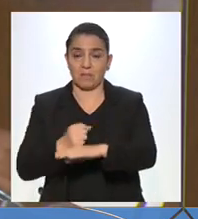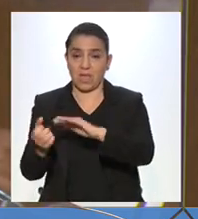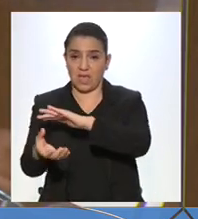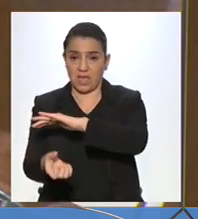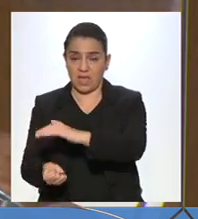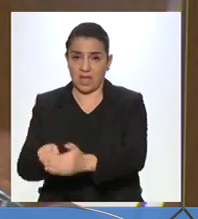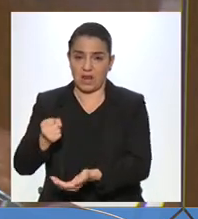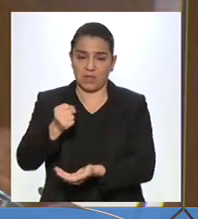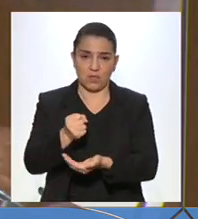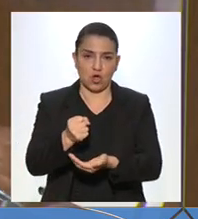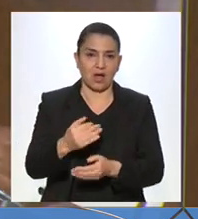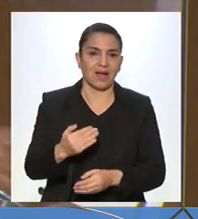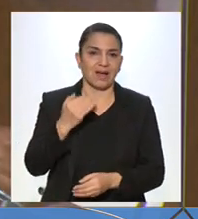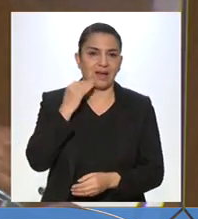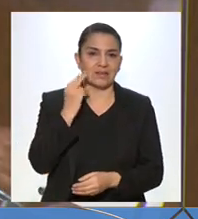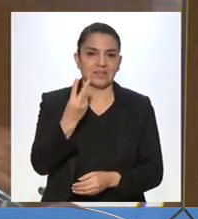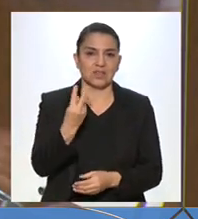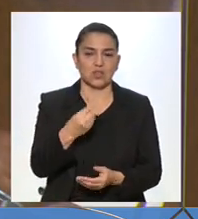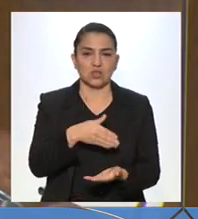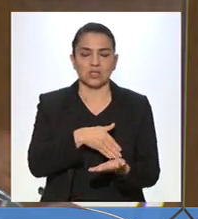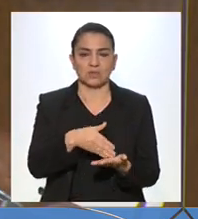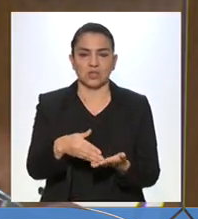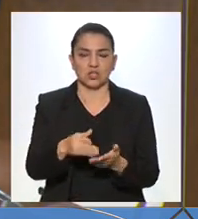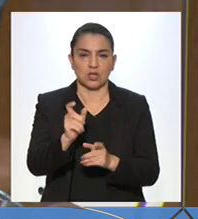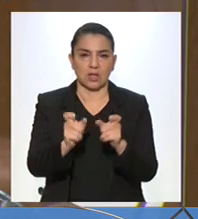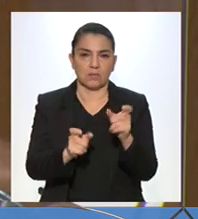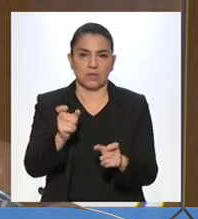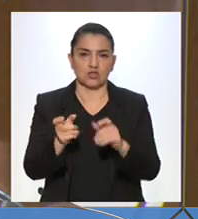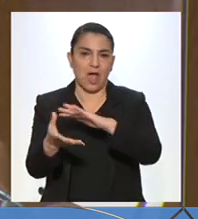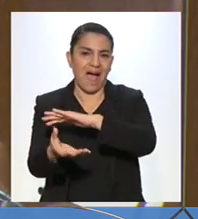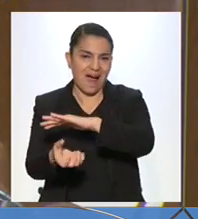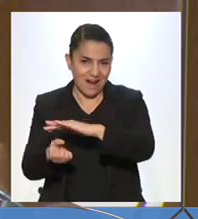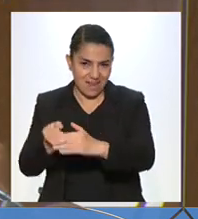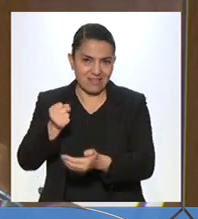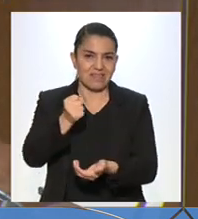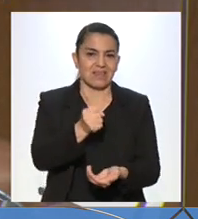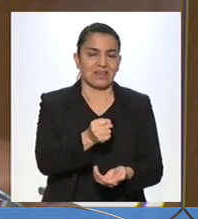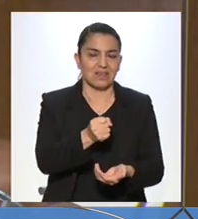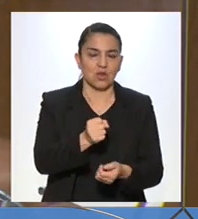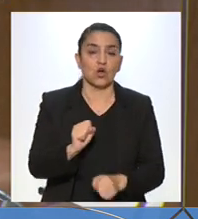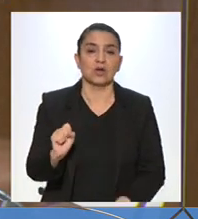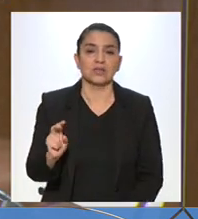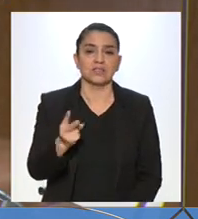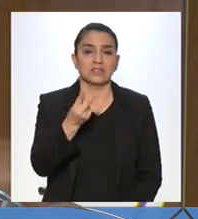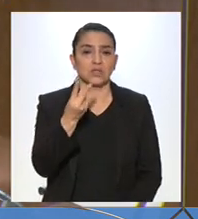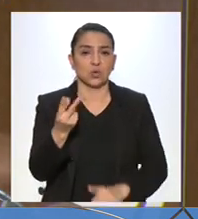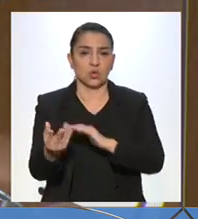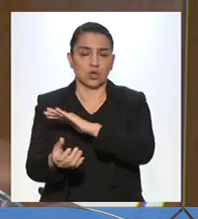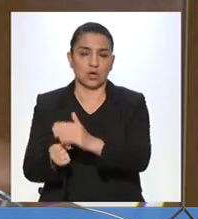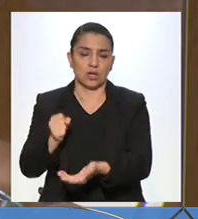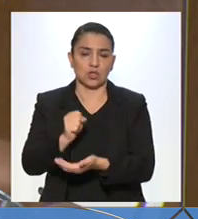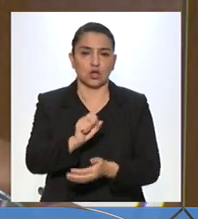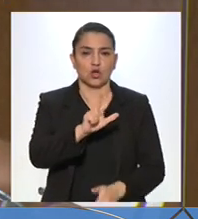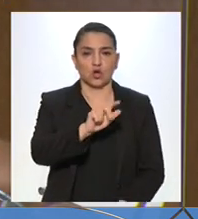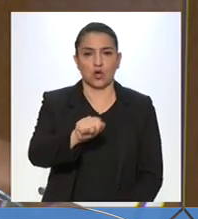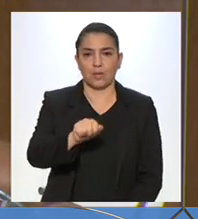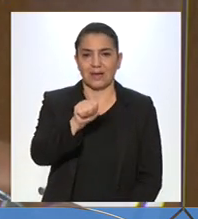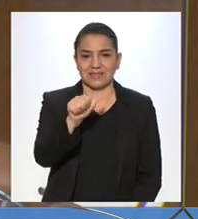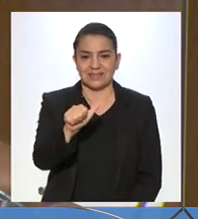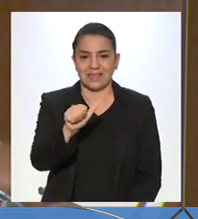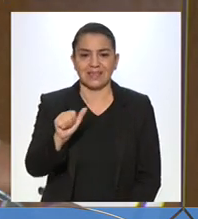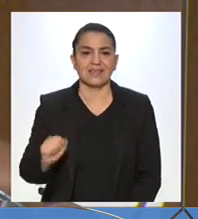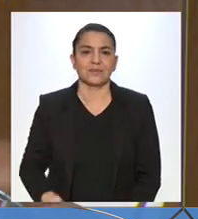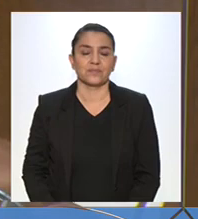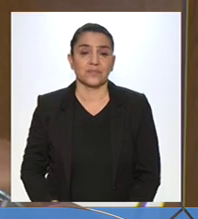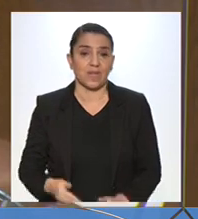casi 12 millones de personas las que hicieron retiros de estos ahorros. El segundo fue la 8,6, y el que